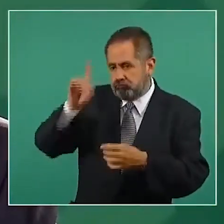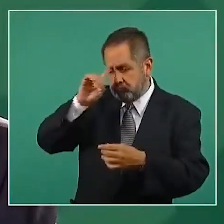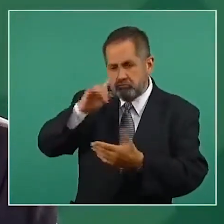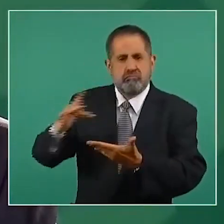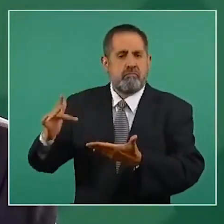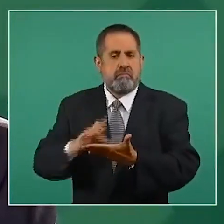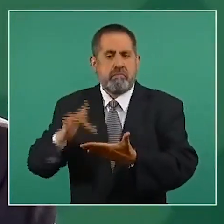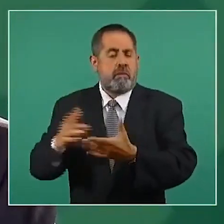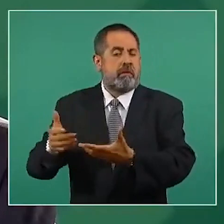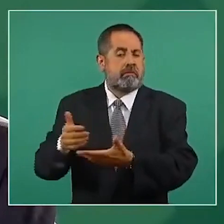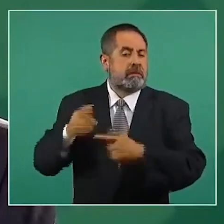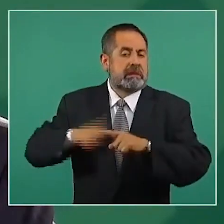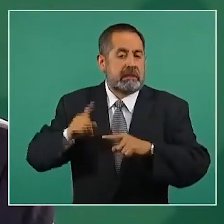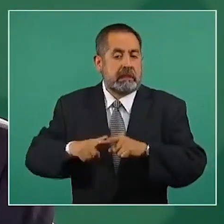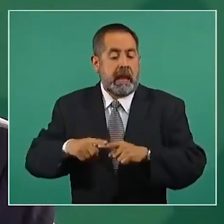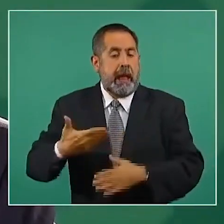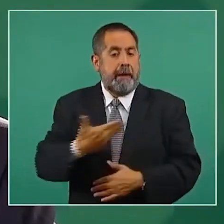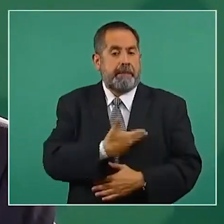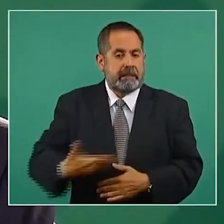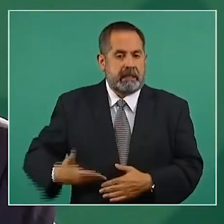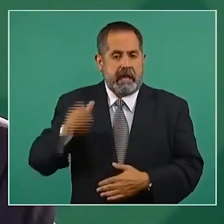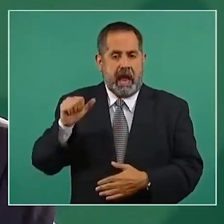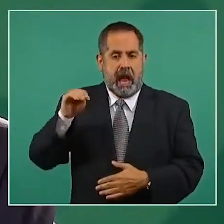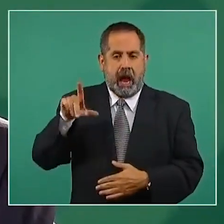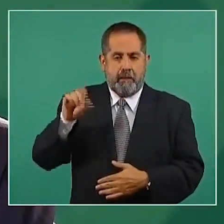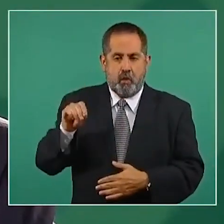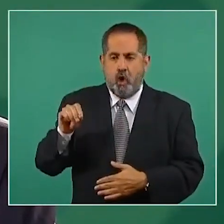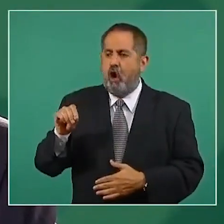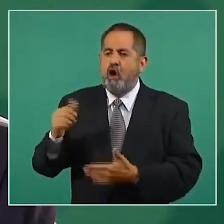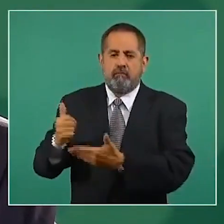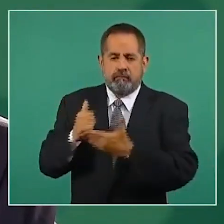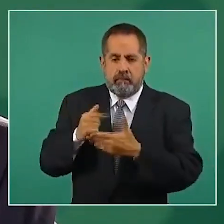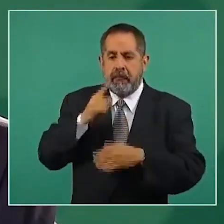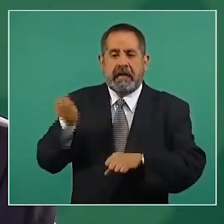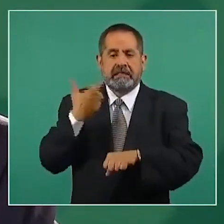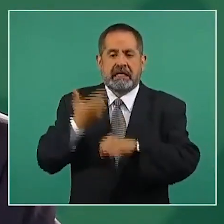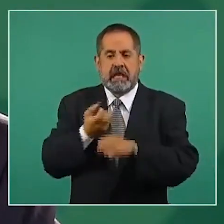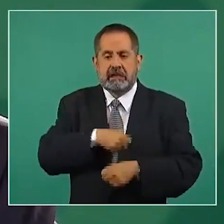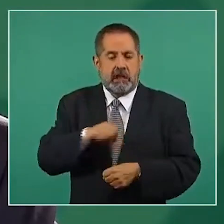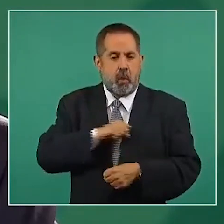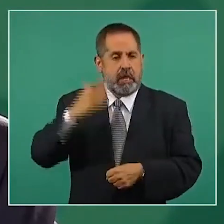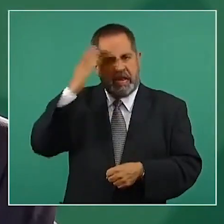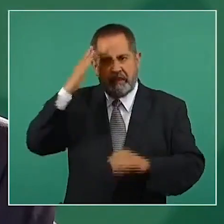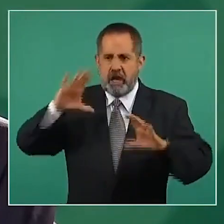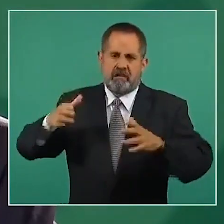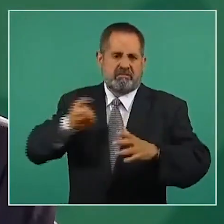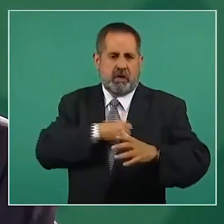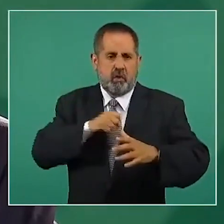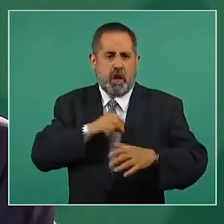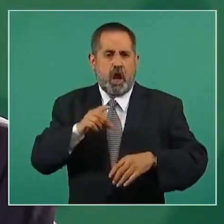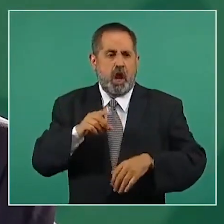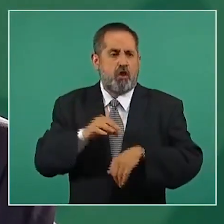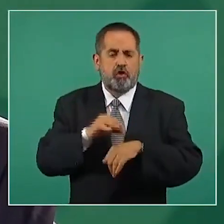y el apoyo que nos ha dado el presidente Andrés Manuel López Obrador y el secretario de Salud y líder del sector salud, el